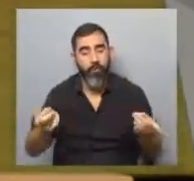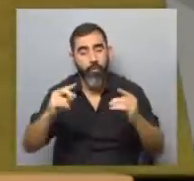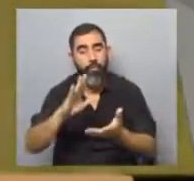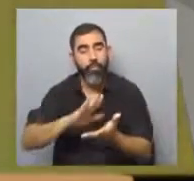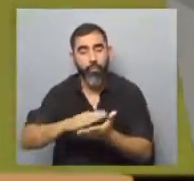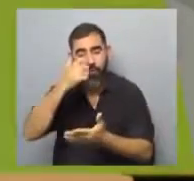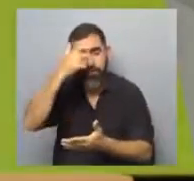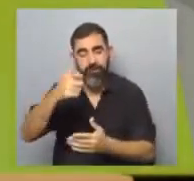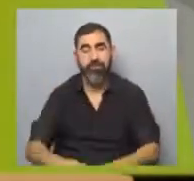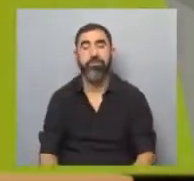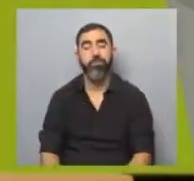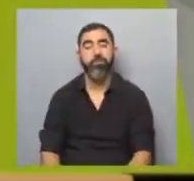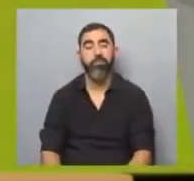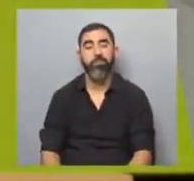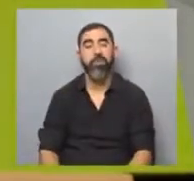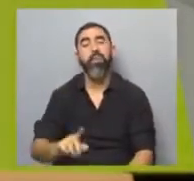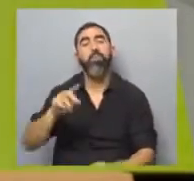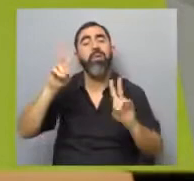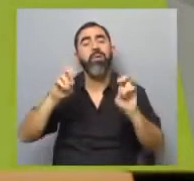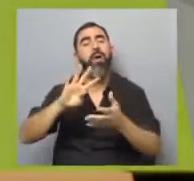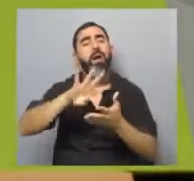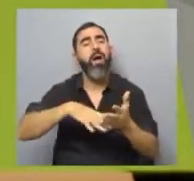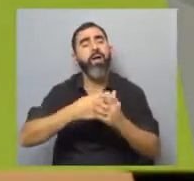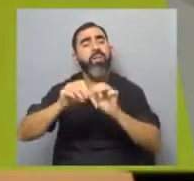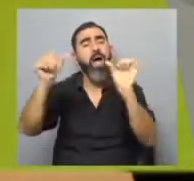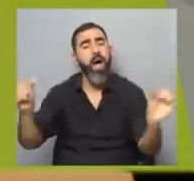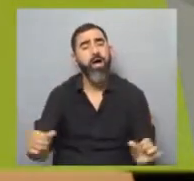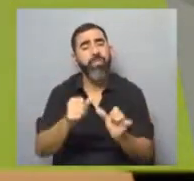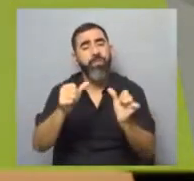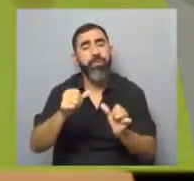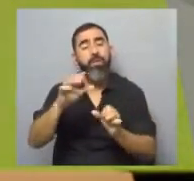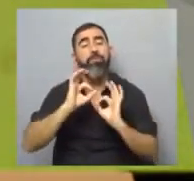nuestro programa y enseguida nos metemos en agenda de actividades para estas vacaciones de julio.